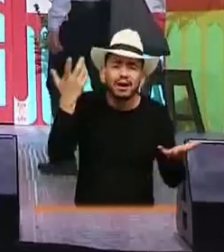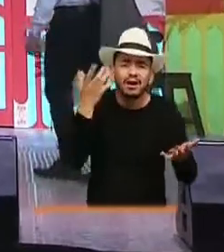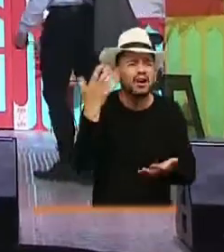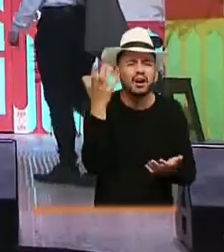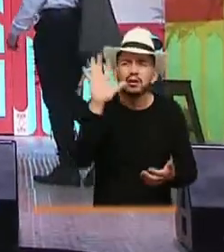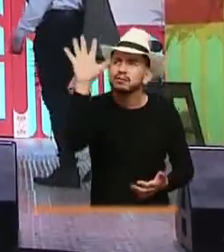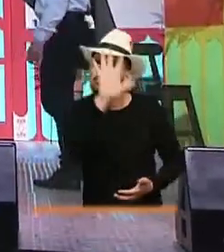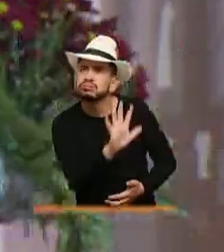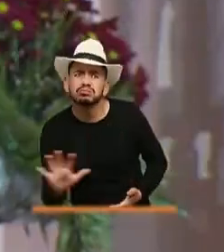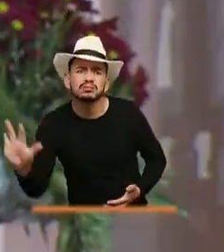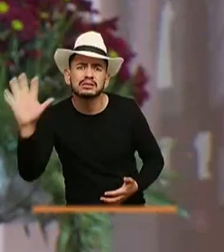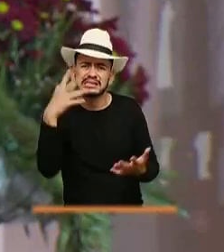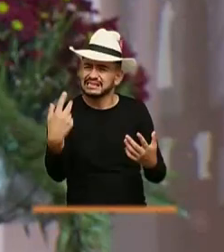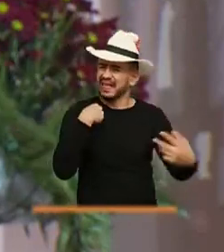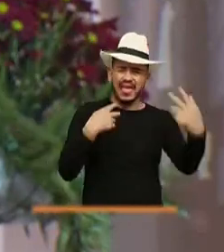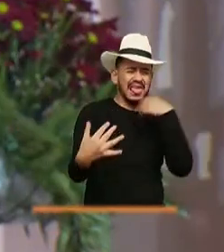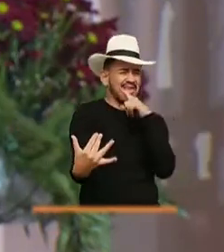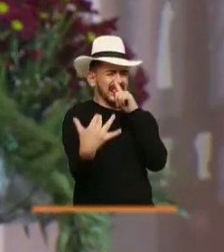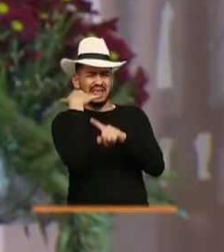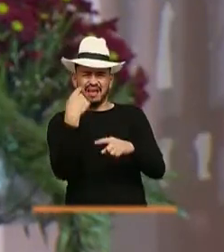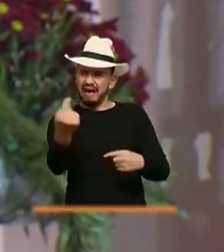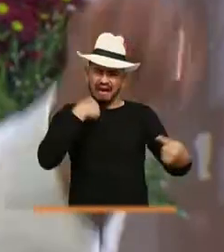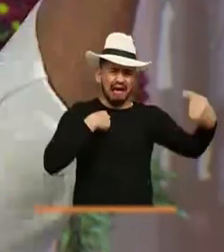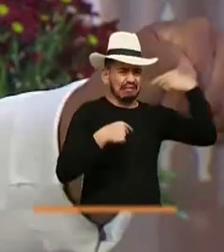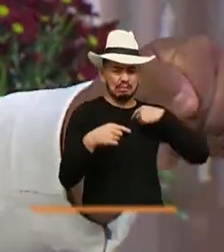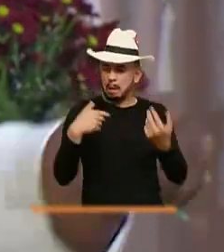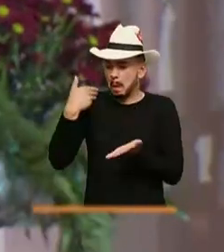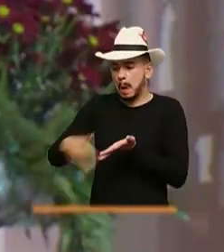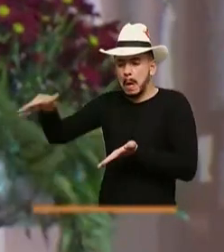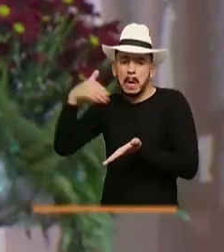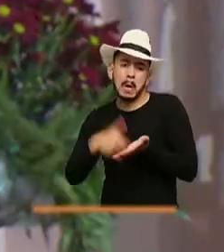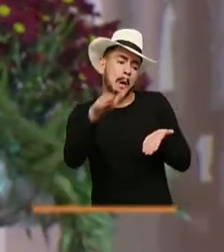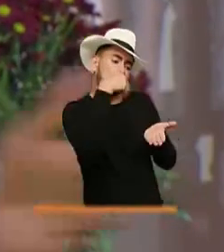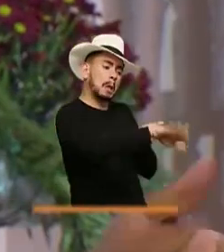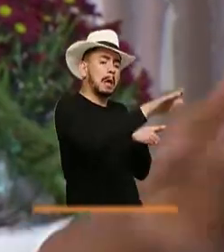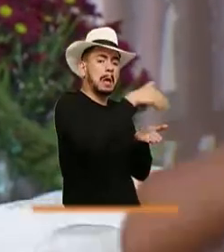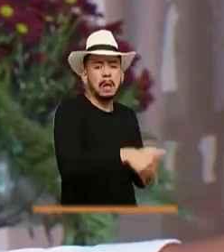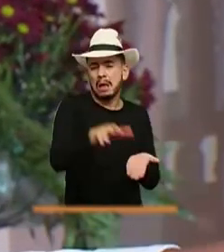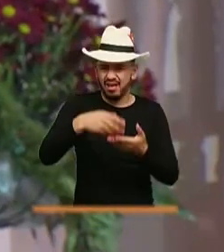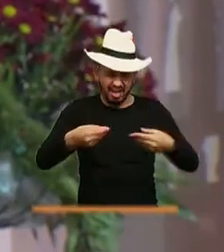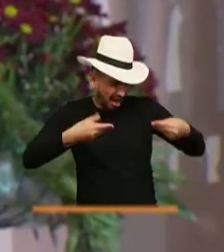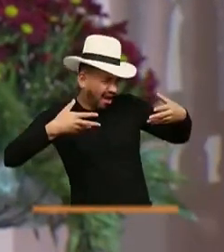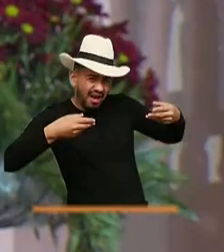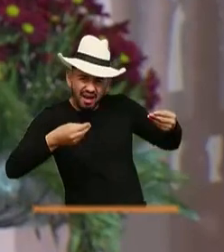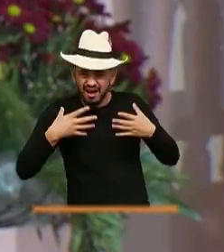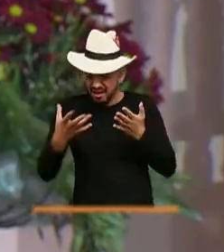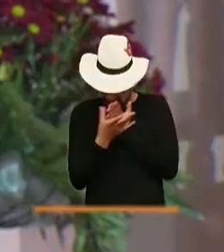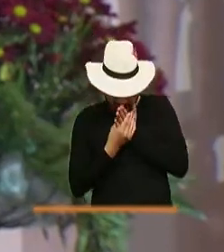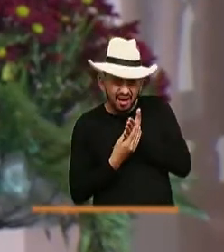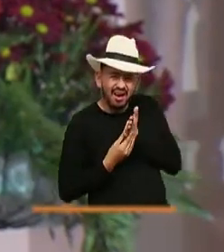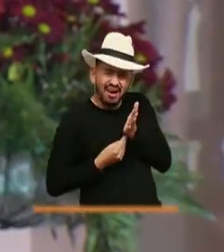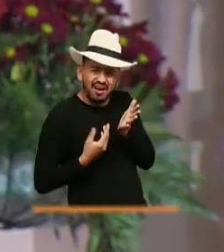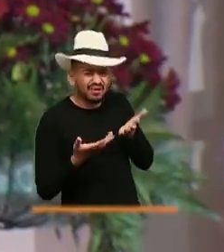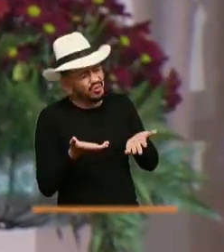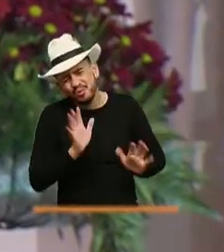ultraja y solo nos da guamasa. Y pa' que haya más pobreza, es mejor